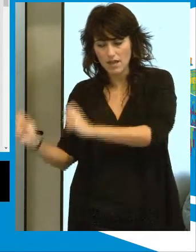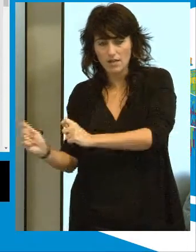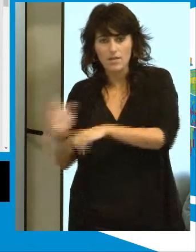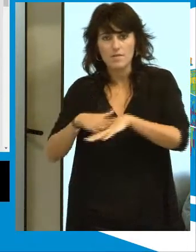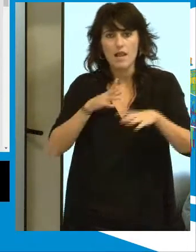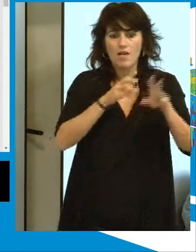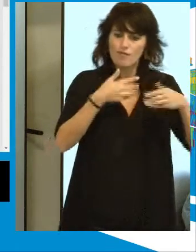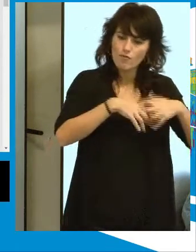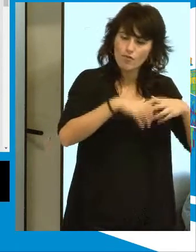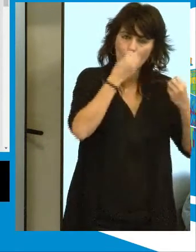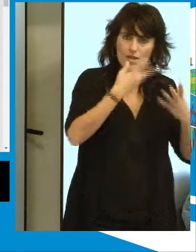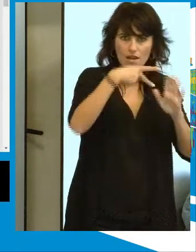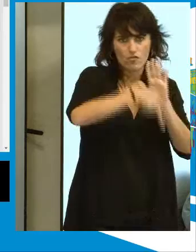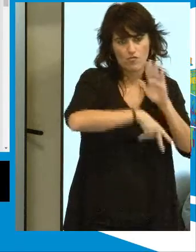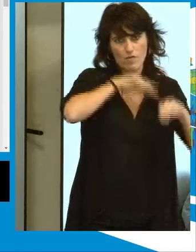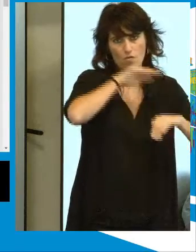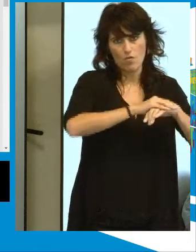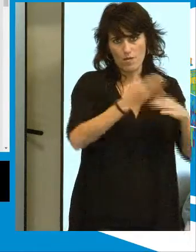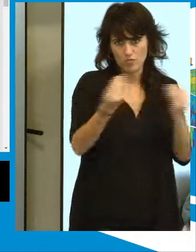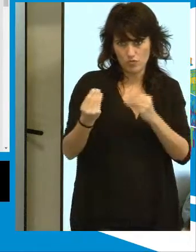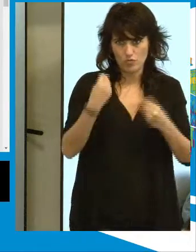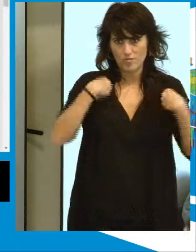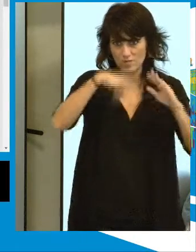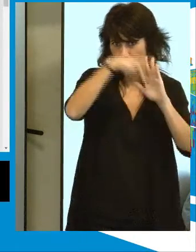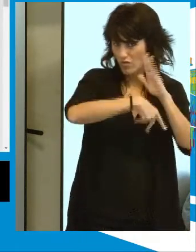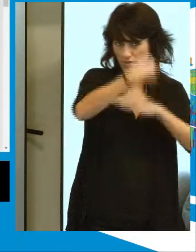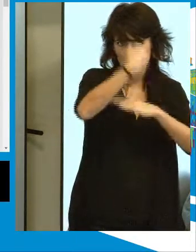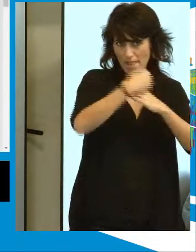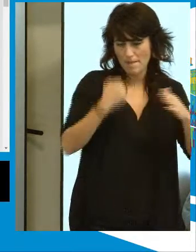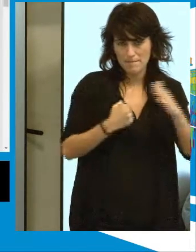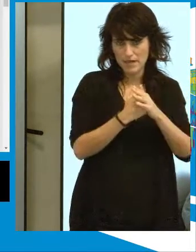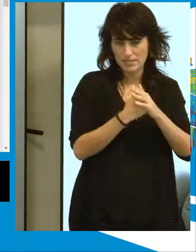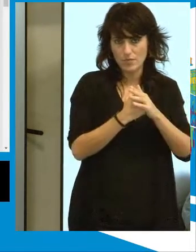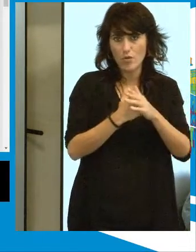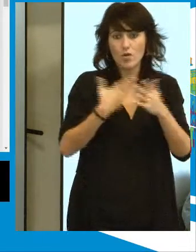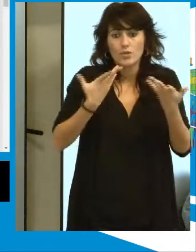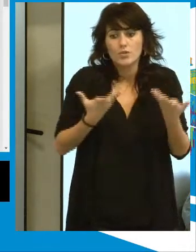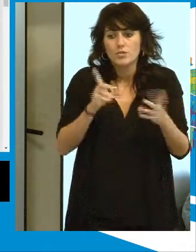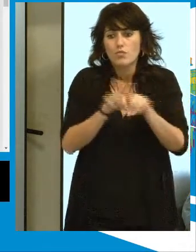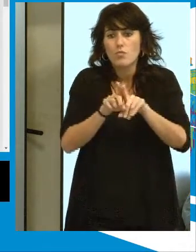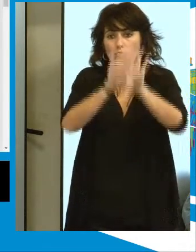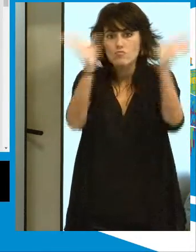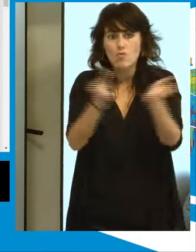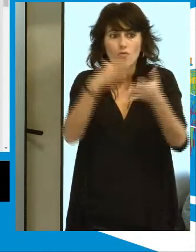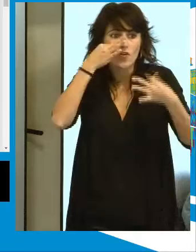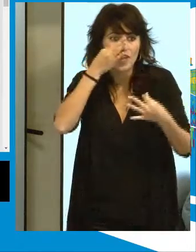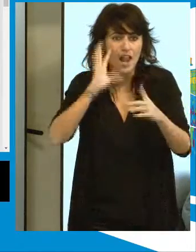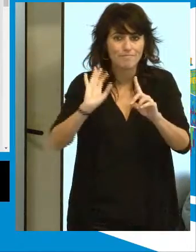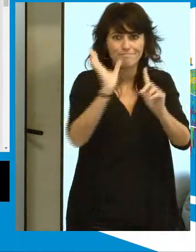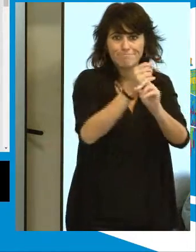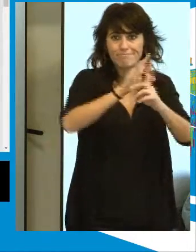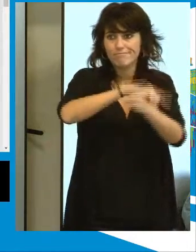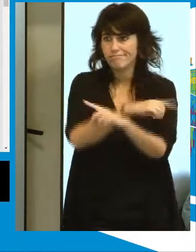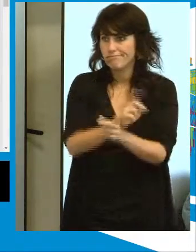pues necesitan que la web cumpla mucho con el tema de los estándares, ¿no? Lo máximo posible. Como eso no lo encontramos en el mundo real, pues nos tocó hacer